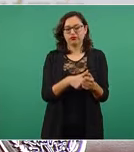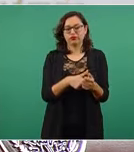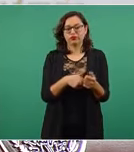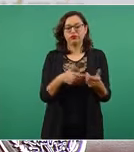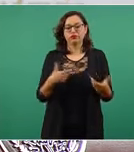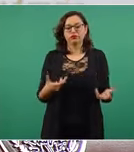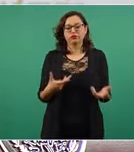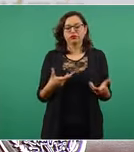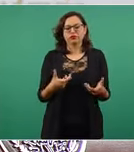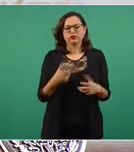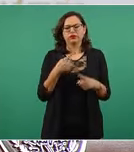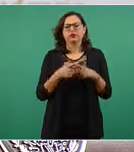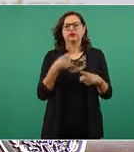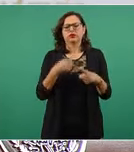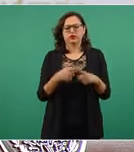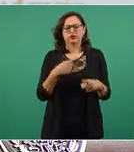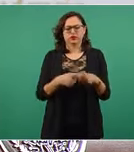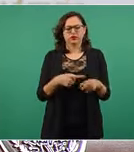actuaba